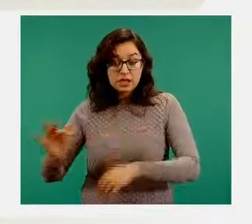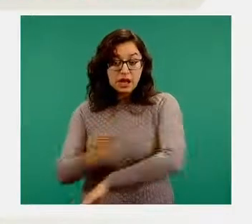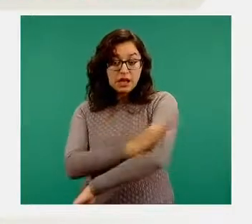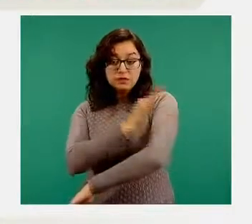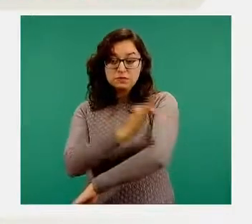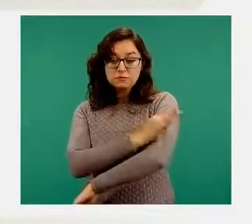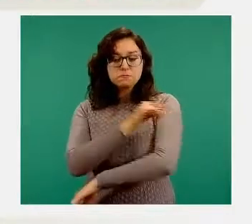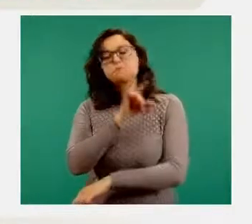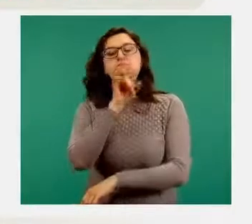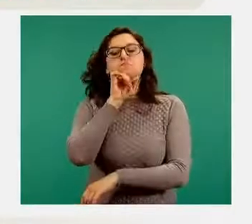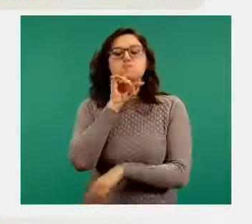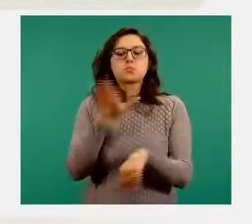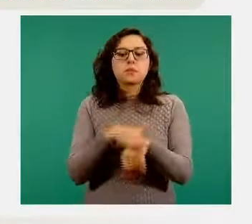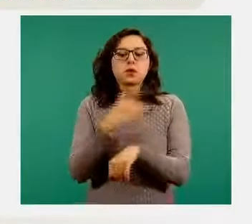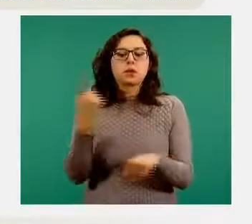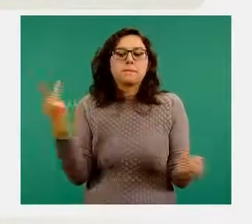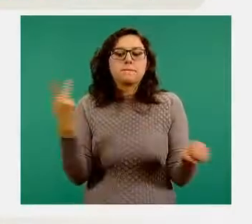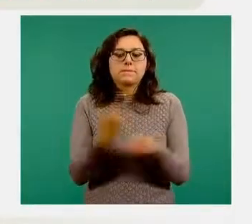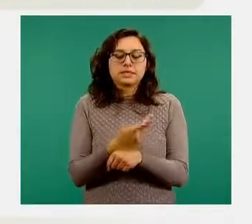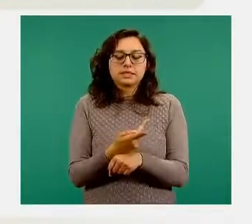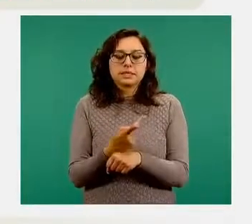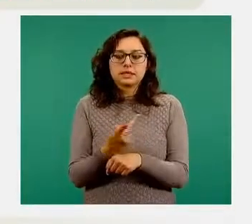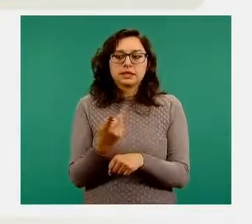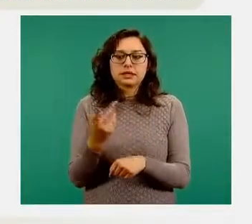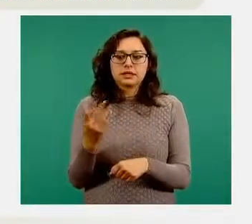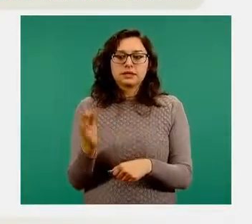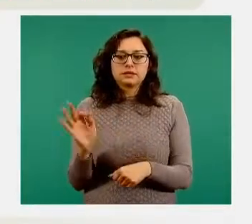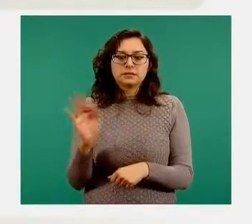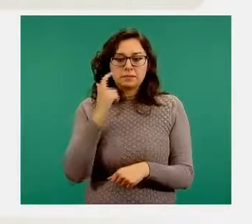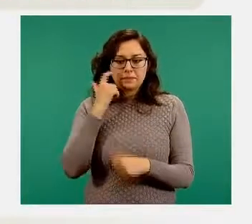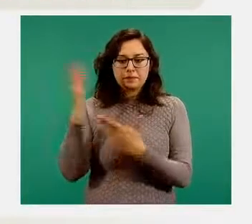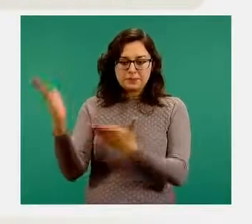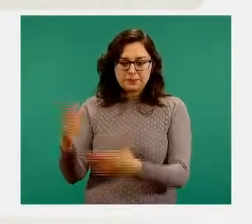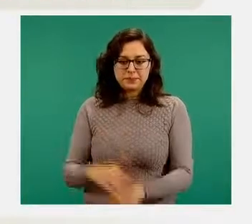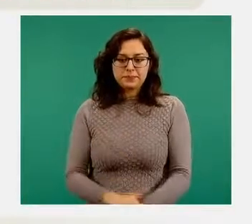las condiciones de operación clínicas no son desde luego